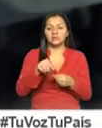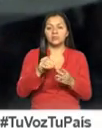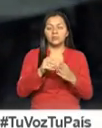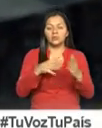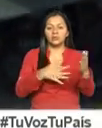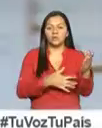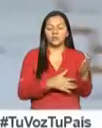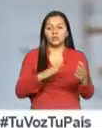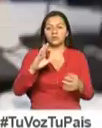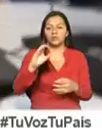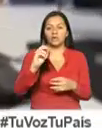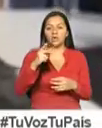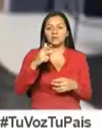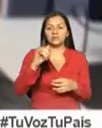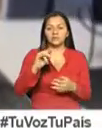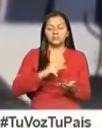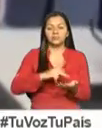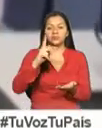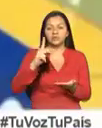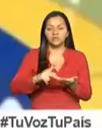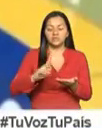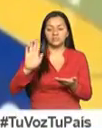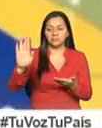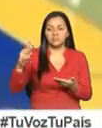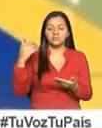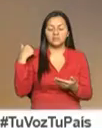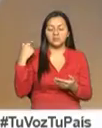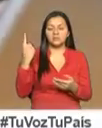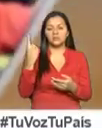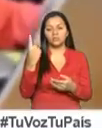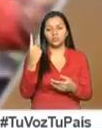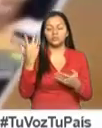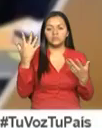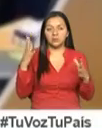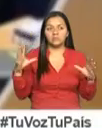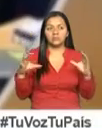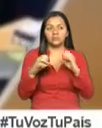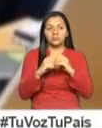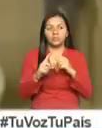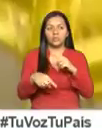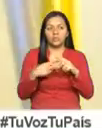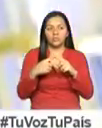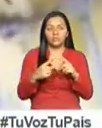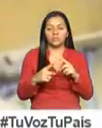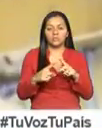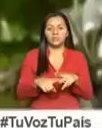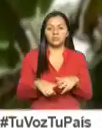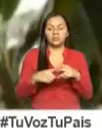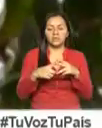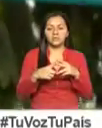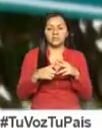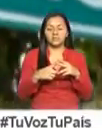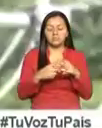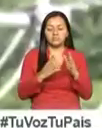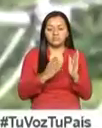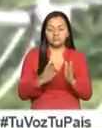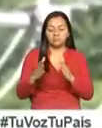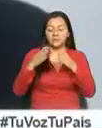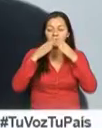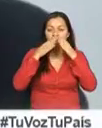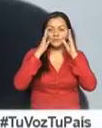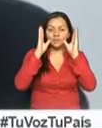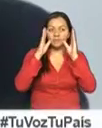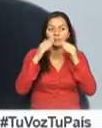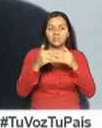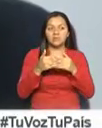Tuachipilatón. Tenemos ahí, son dos centrales, una central estará en el mes de diciembre y la otra estará en los primeros